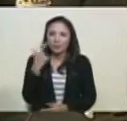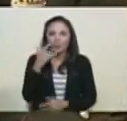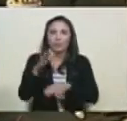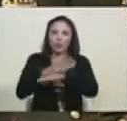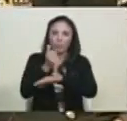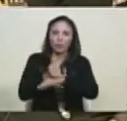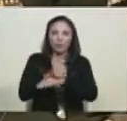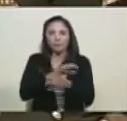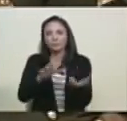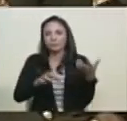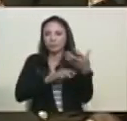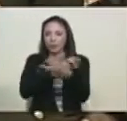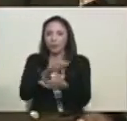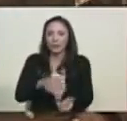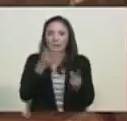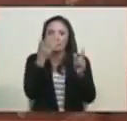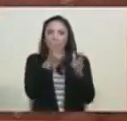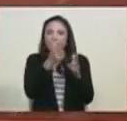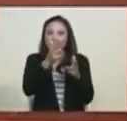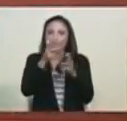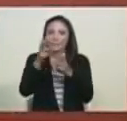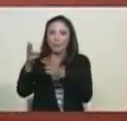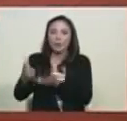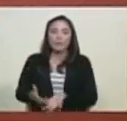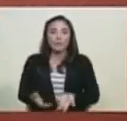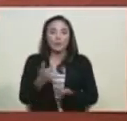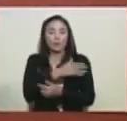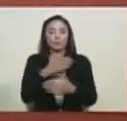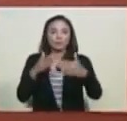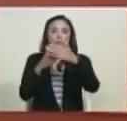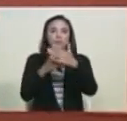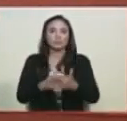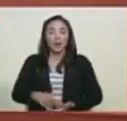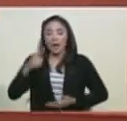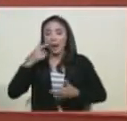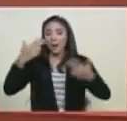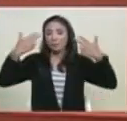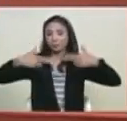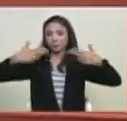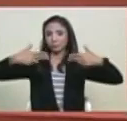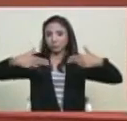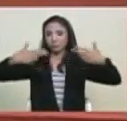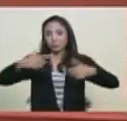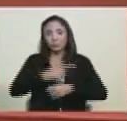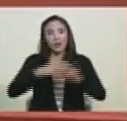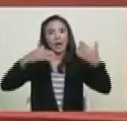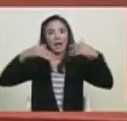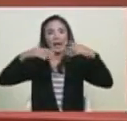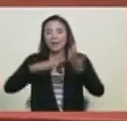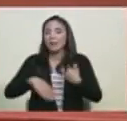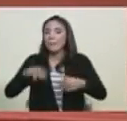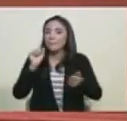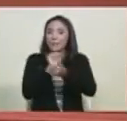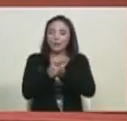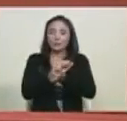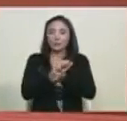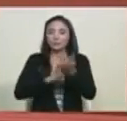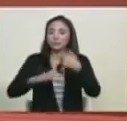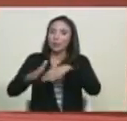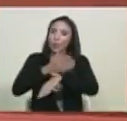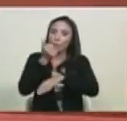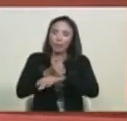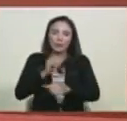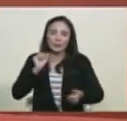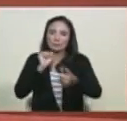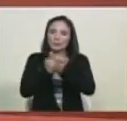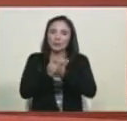pasado. Ataque que contuvimos, que repelimos a plomo y que derrotamos y luego capturamos a todos sus responsables.